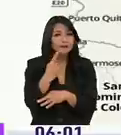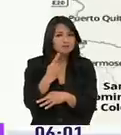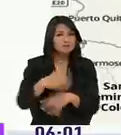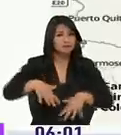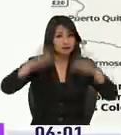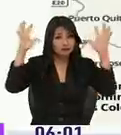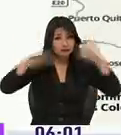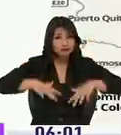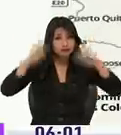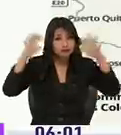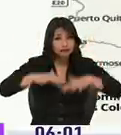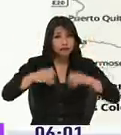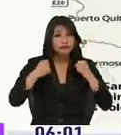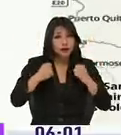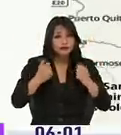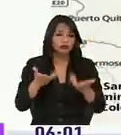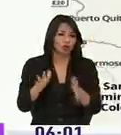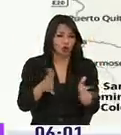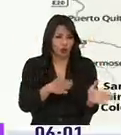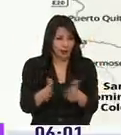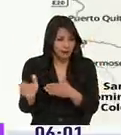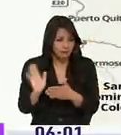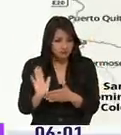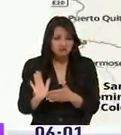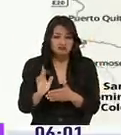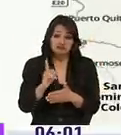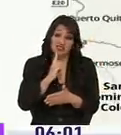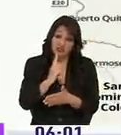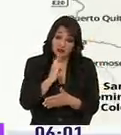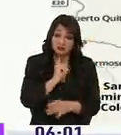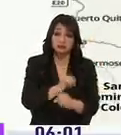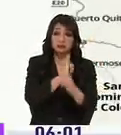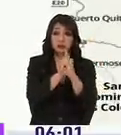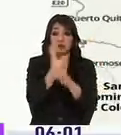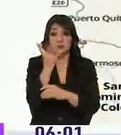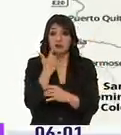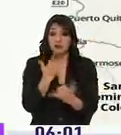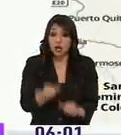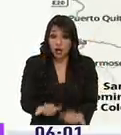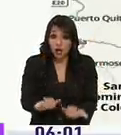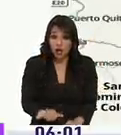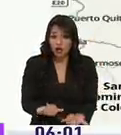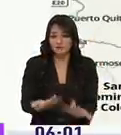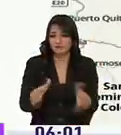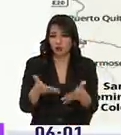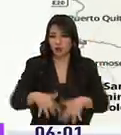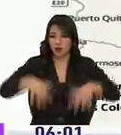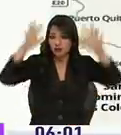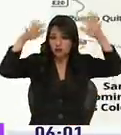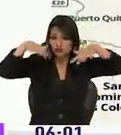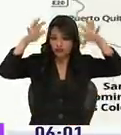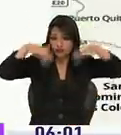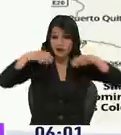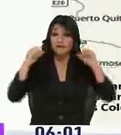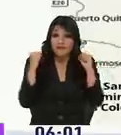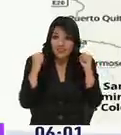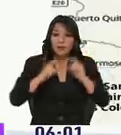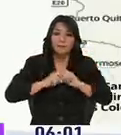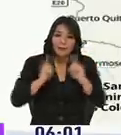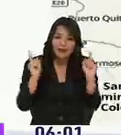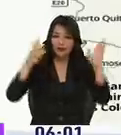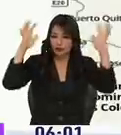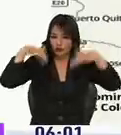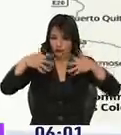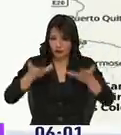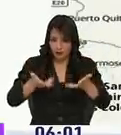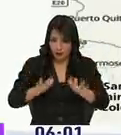intensidad de precipitaciones previstas según este pronóstico. O sea, hoy día no tendremos... llueve. Día nublado, pero no va a llover. Uh-huh. Ahí estamos